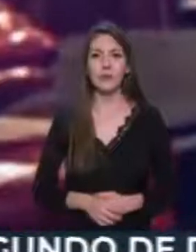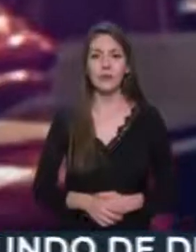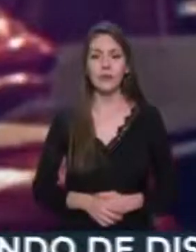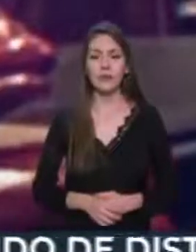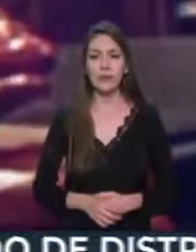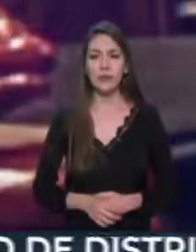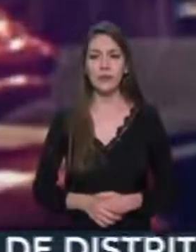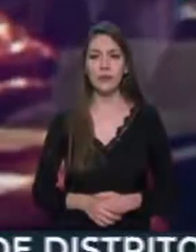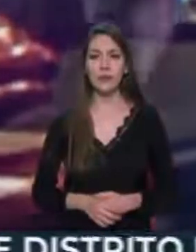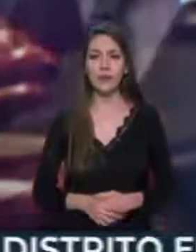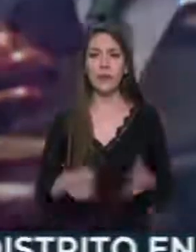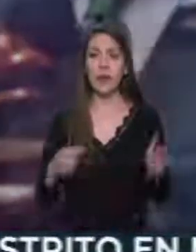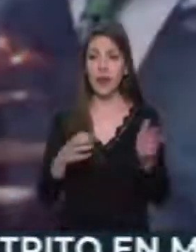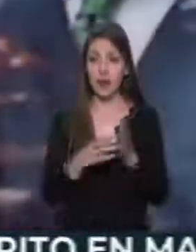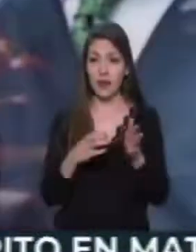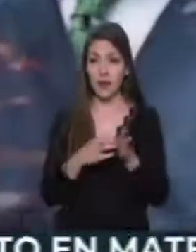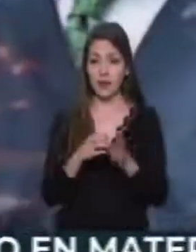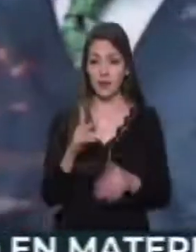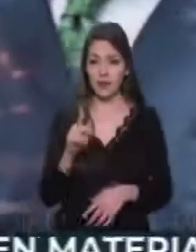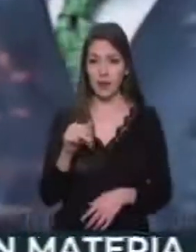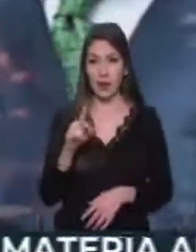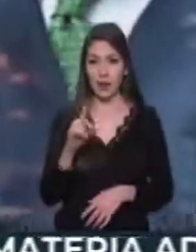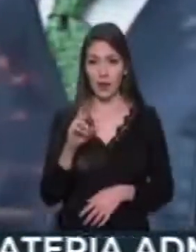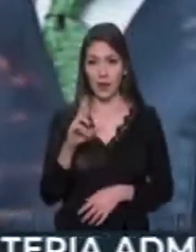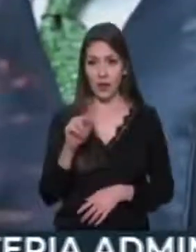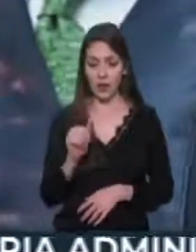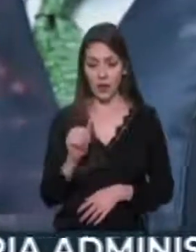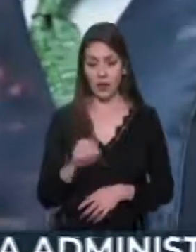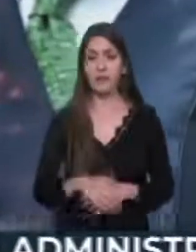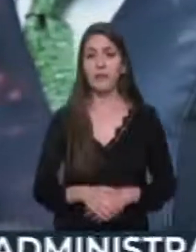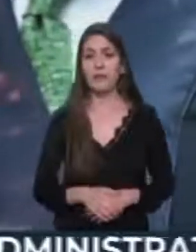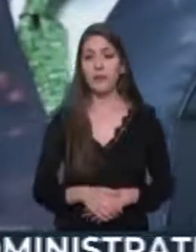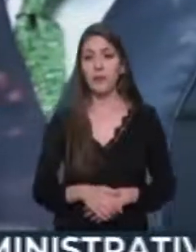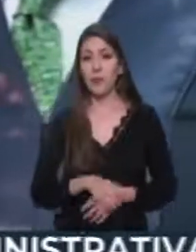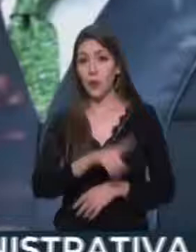La caja de Pandora. Juicio a los jueces.